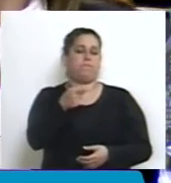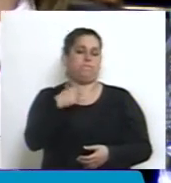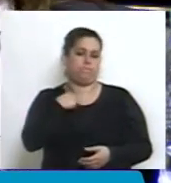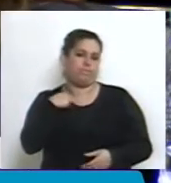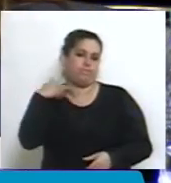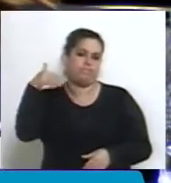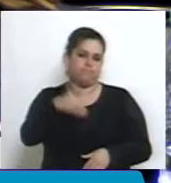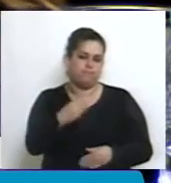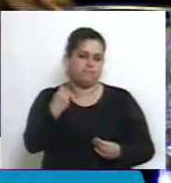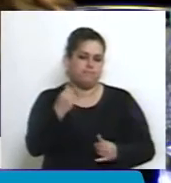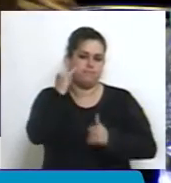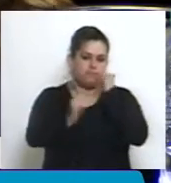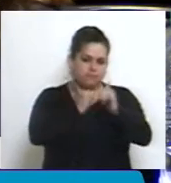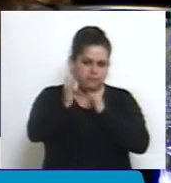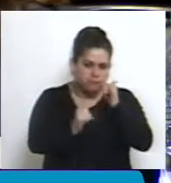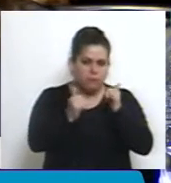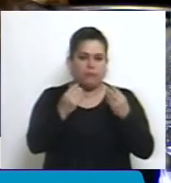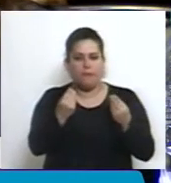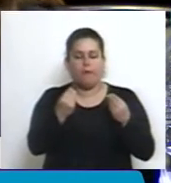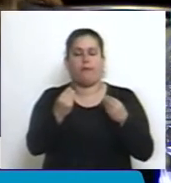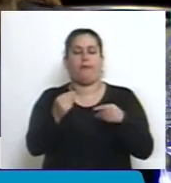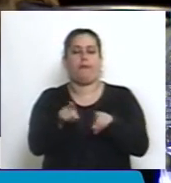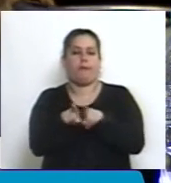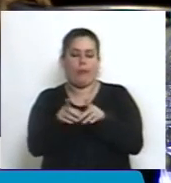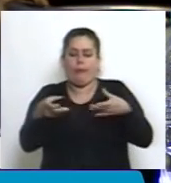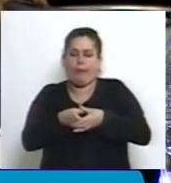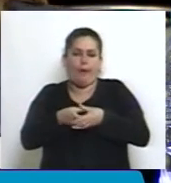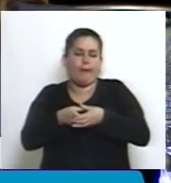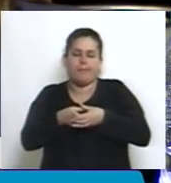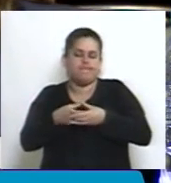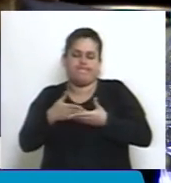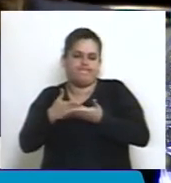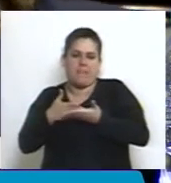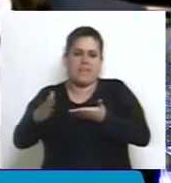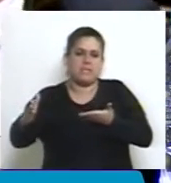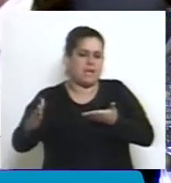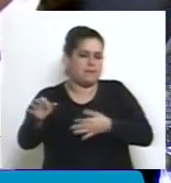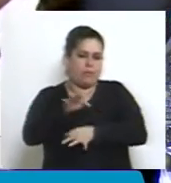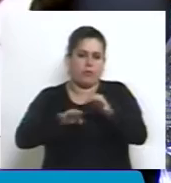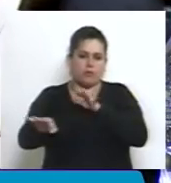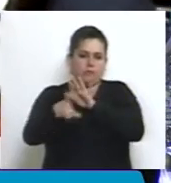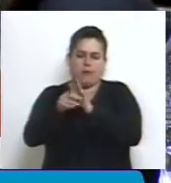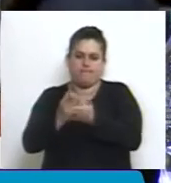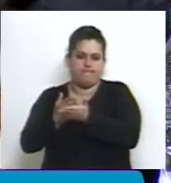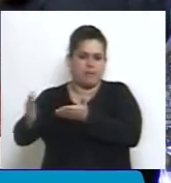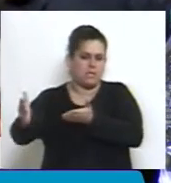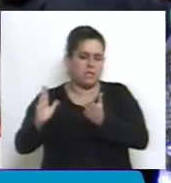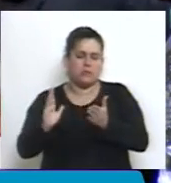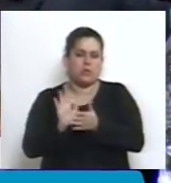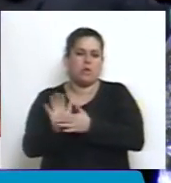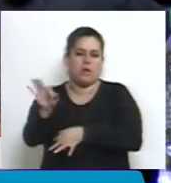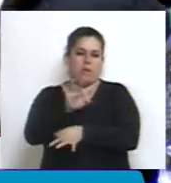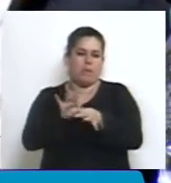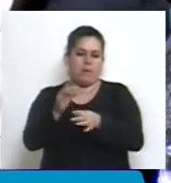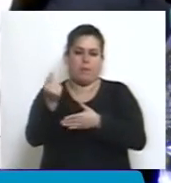razones por las cuales nuestro interbloque va a rechazar este proyecto de ley de presupuesto de la